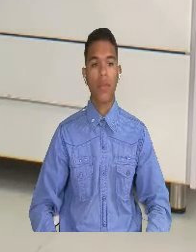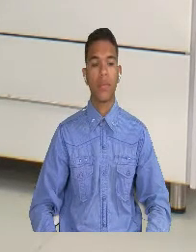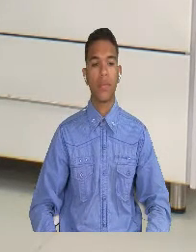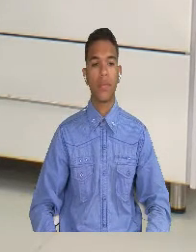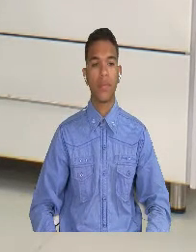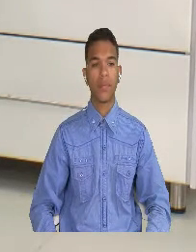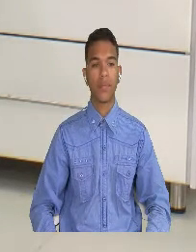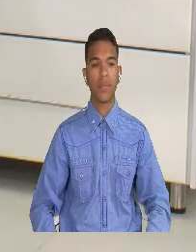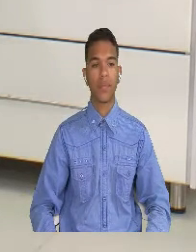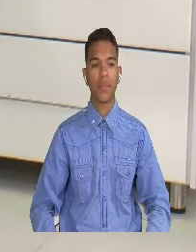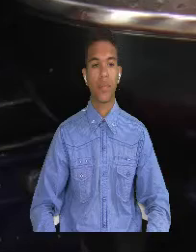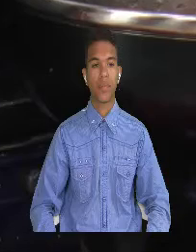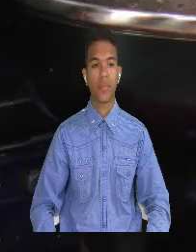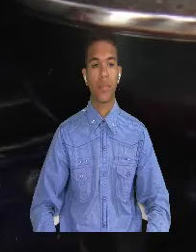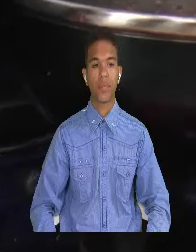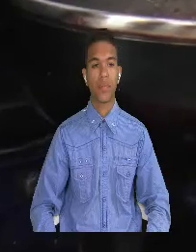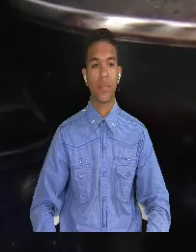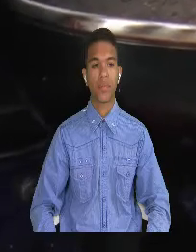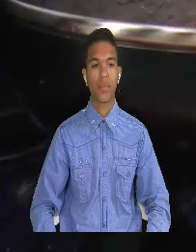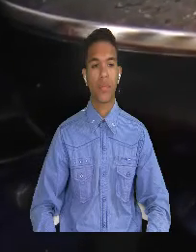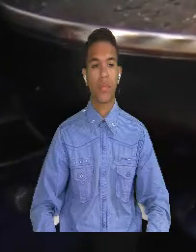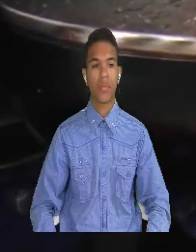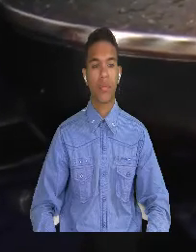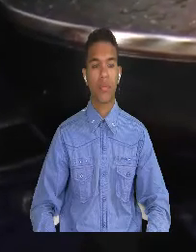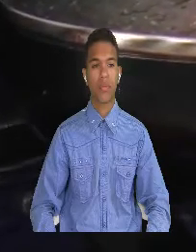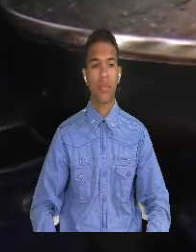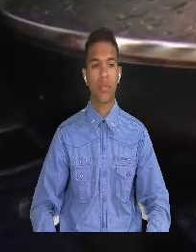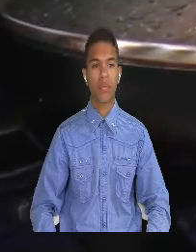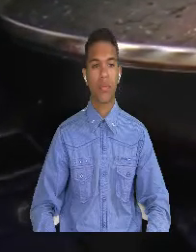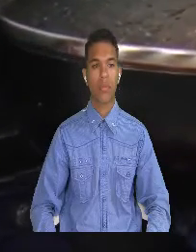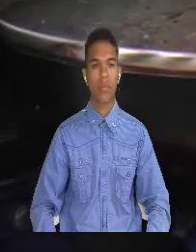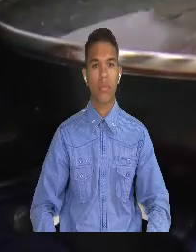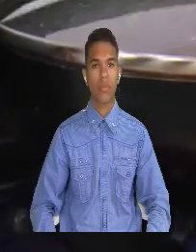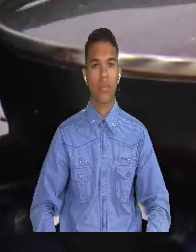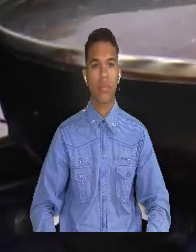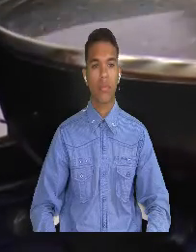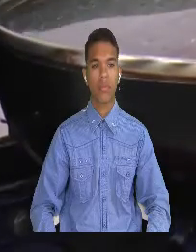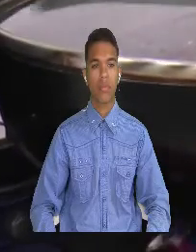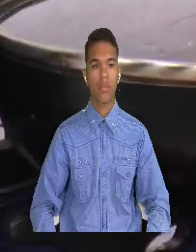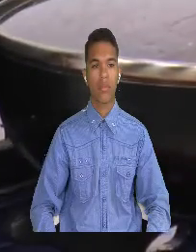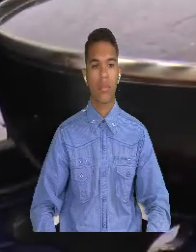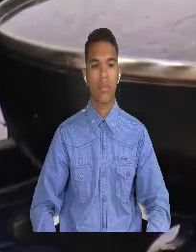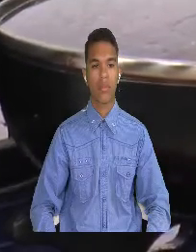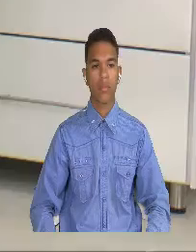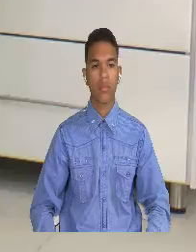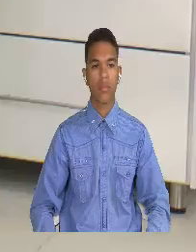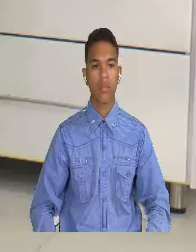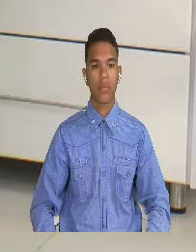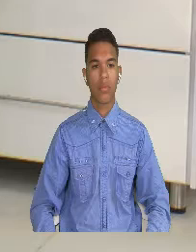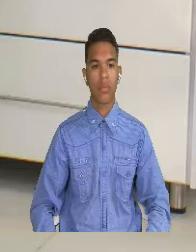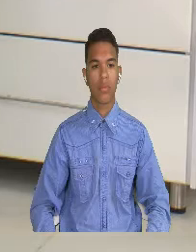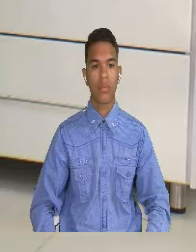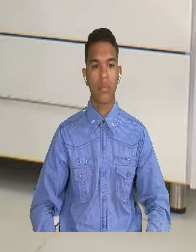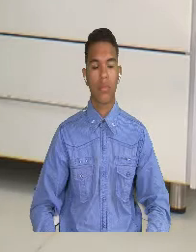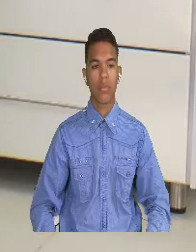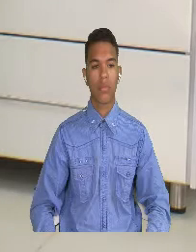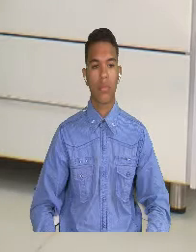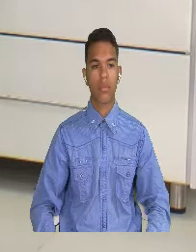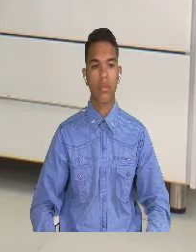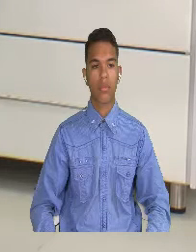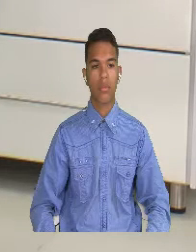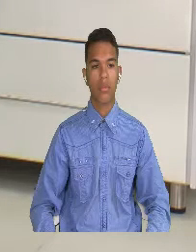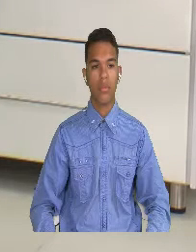oriental, ¿sí? En la cual la voy a agregar de una vez. Tengo que tener la cantidad de la mostaza un poco